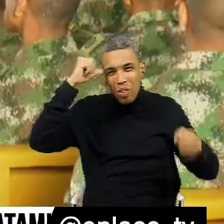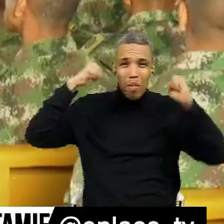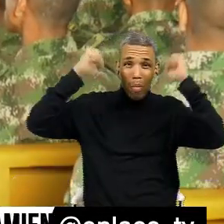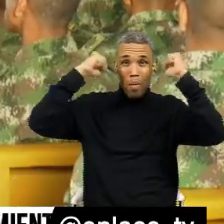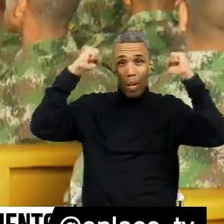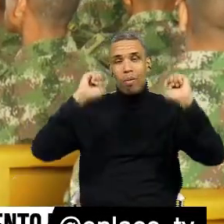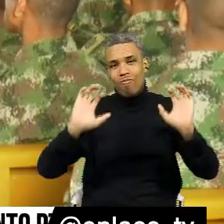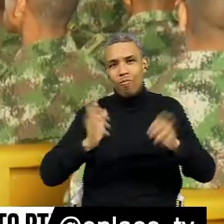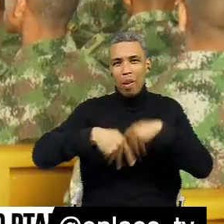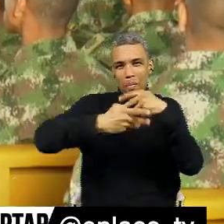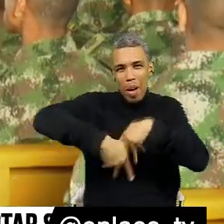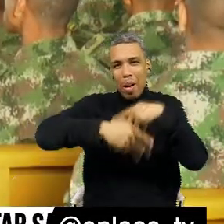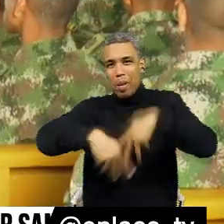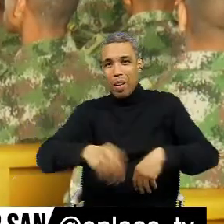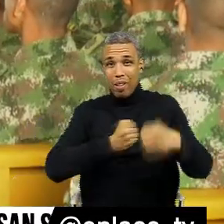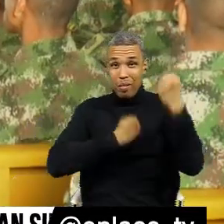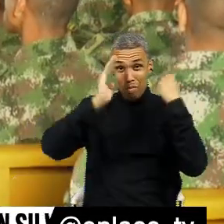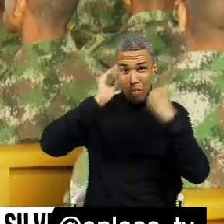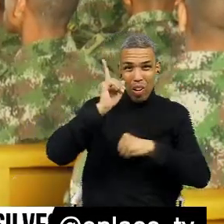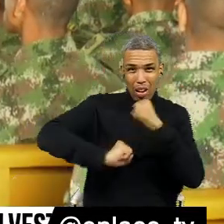20 de julio.